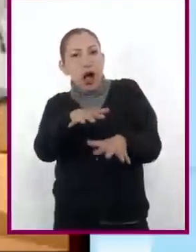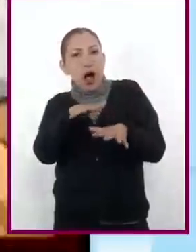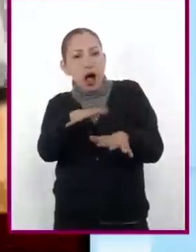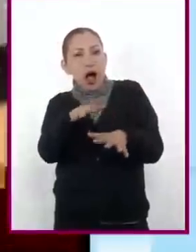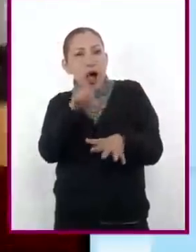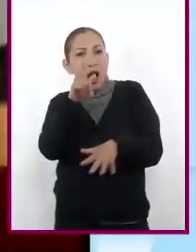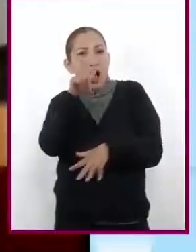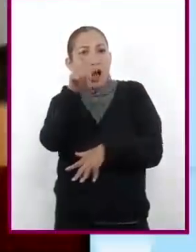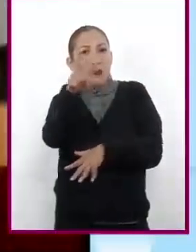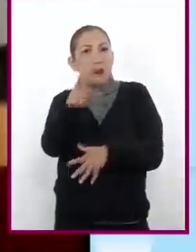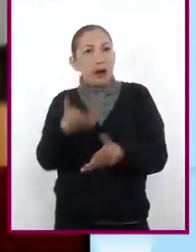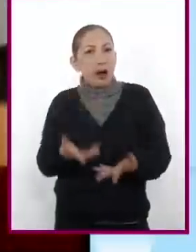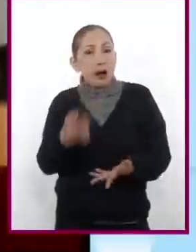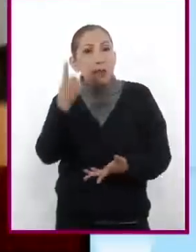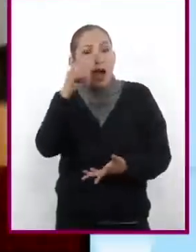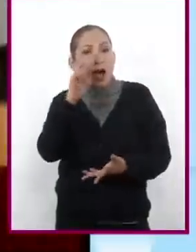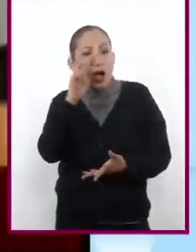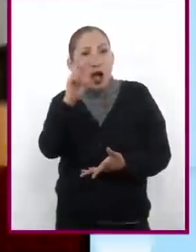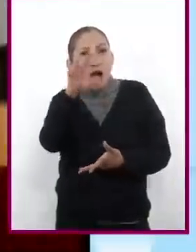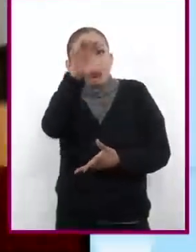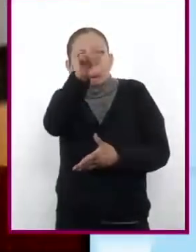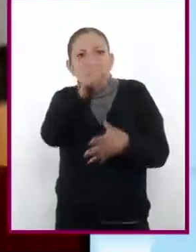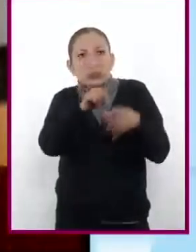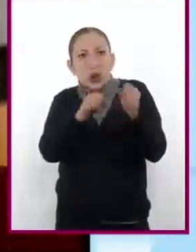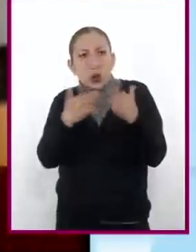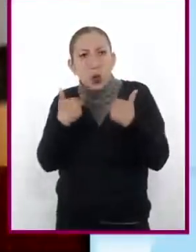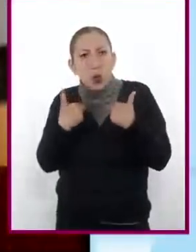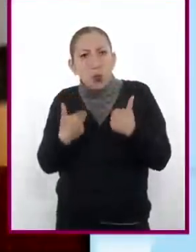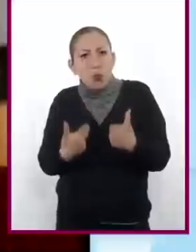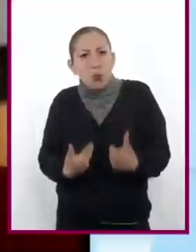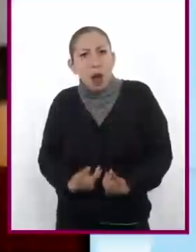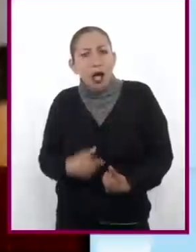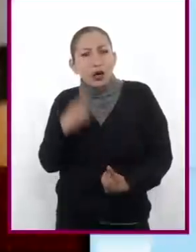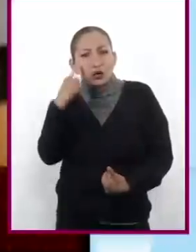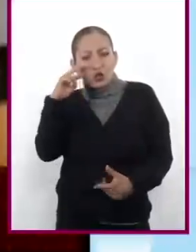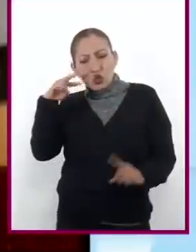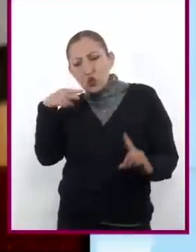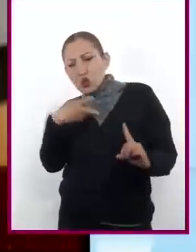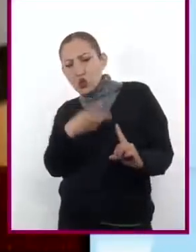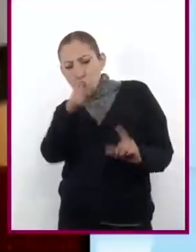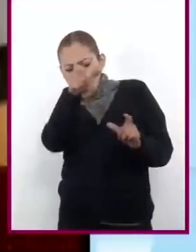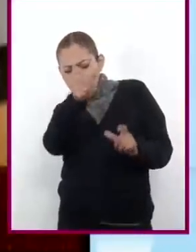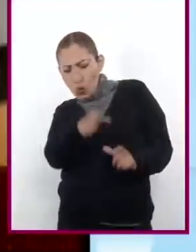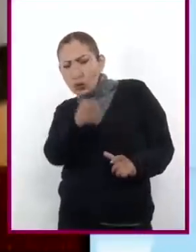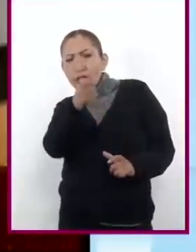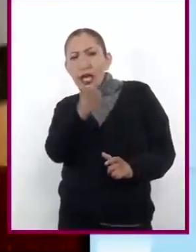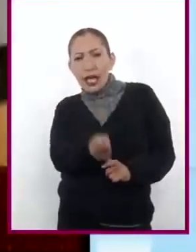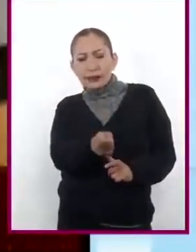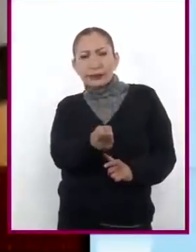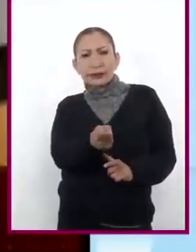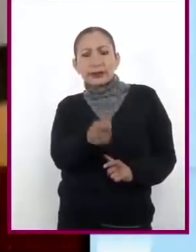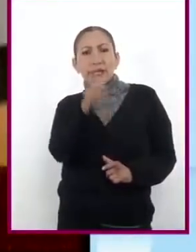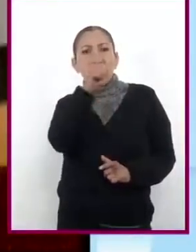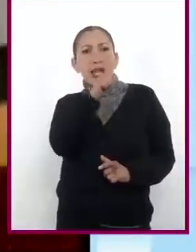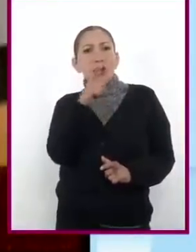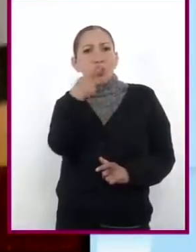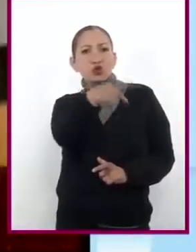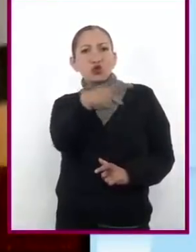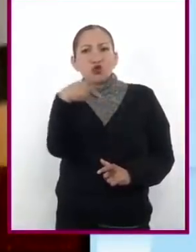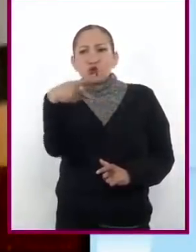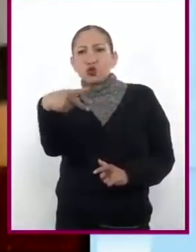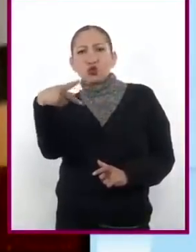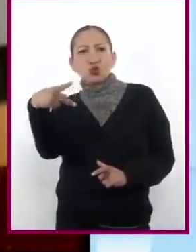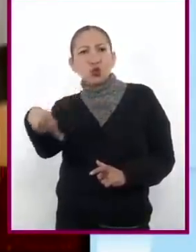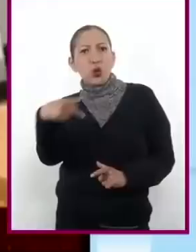alma, para captar a los seres humanos desde una perspectiva particular de la lengua correspondiente,